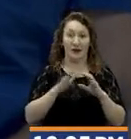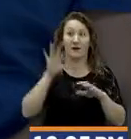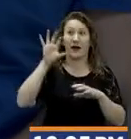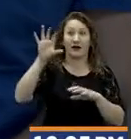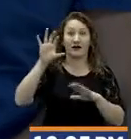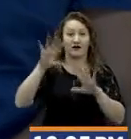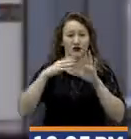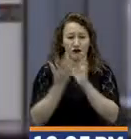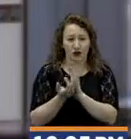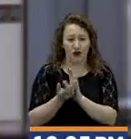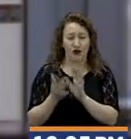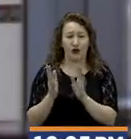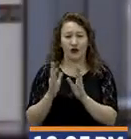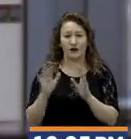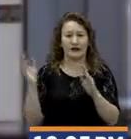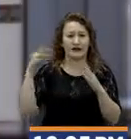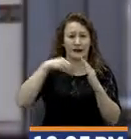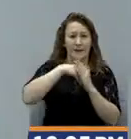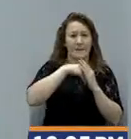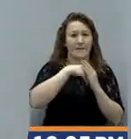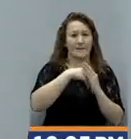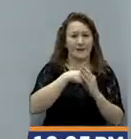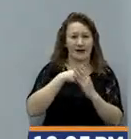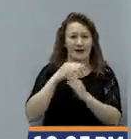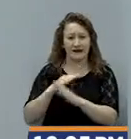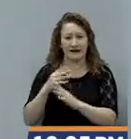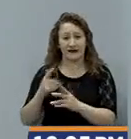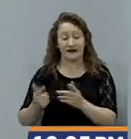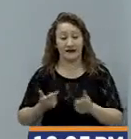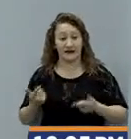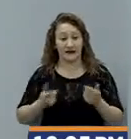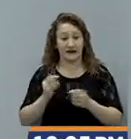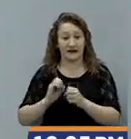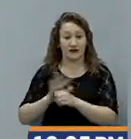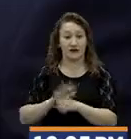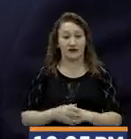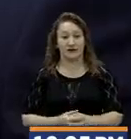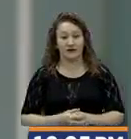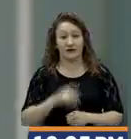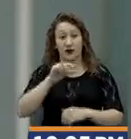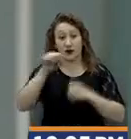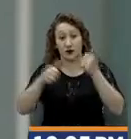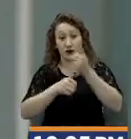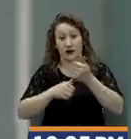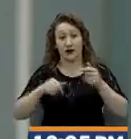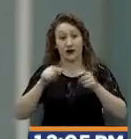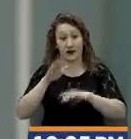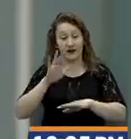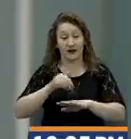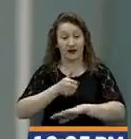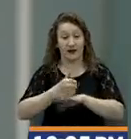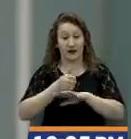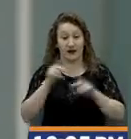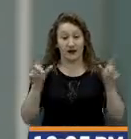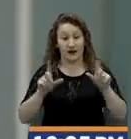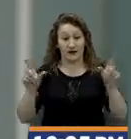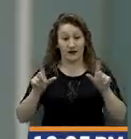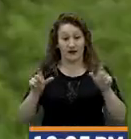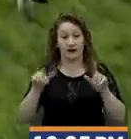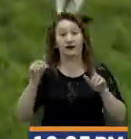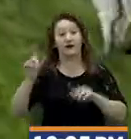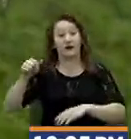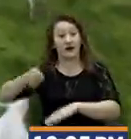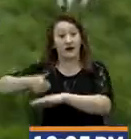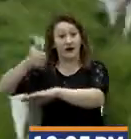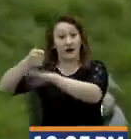encerrados peleando contra el virus. Adriana Vázquez, subgerente de televisión, lideró ese grupo al lado de Álvaro García, gerente de